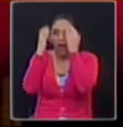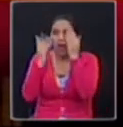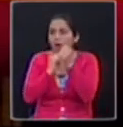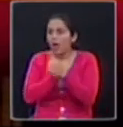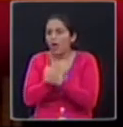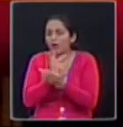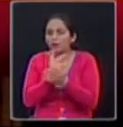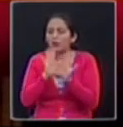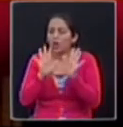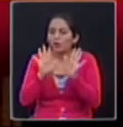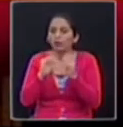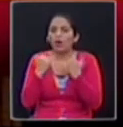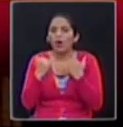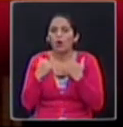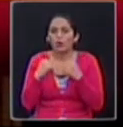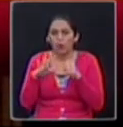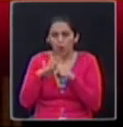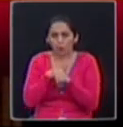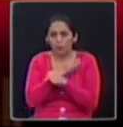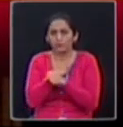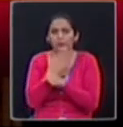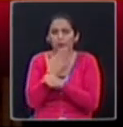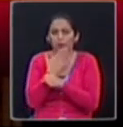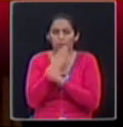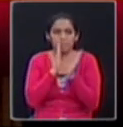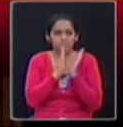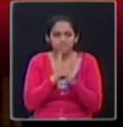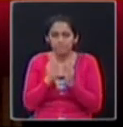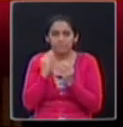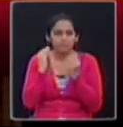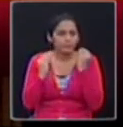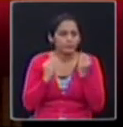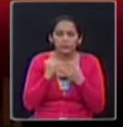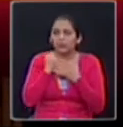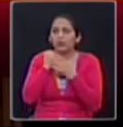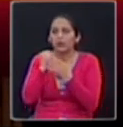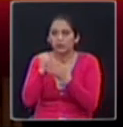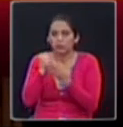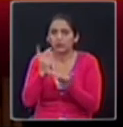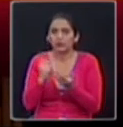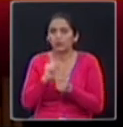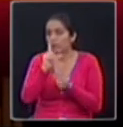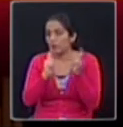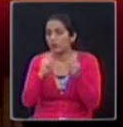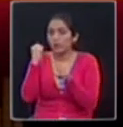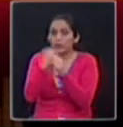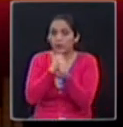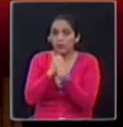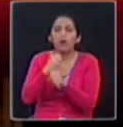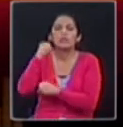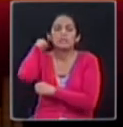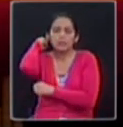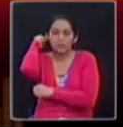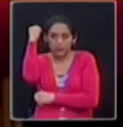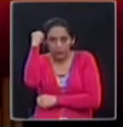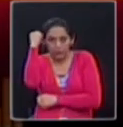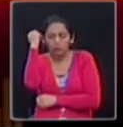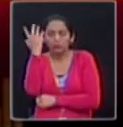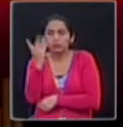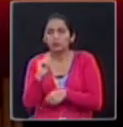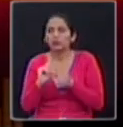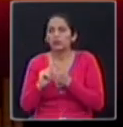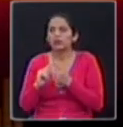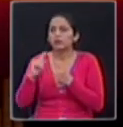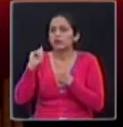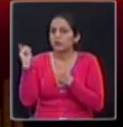celebro los diálogos que se van a realizar, porque efectivamente el derecho al trabajo es un meta derecho, de tener acceso al trabajo, tengo acceso a